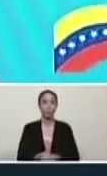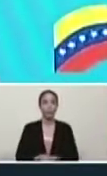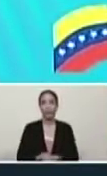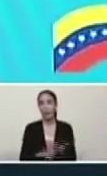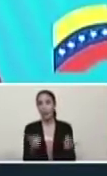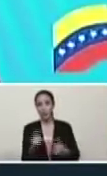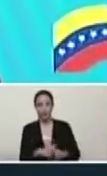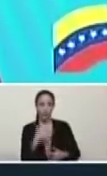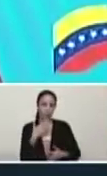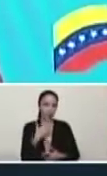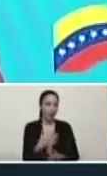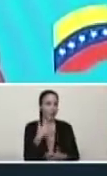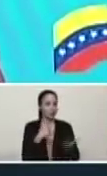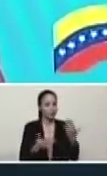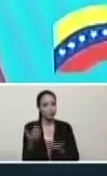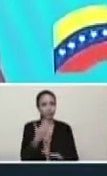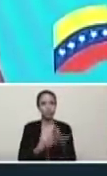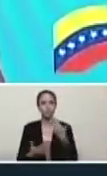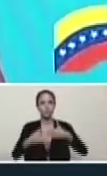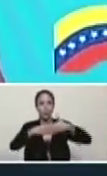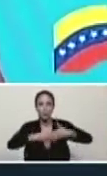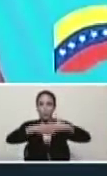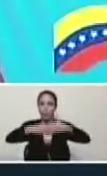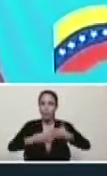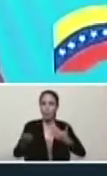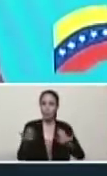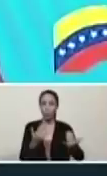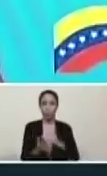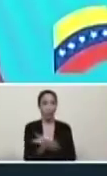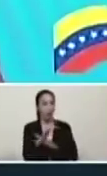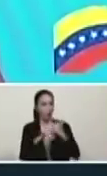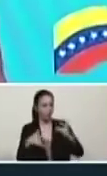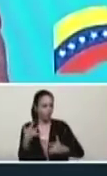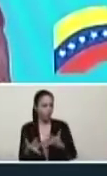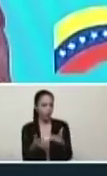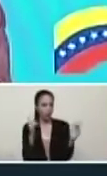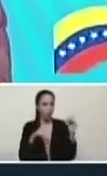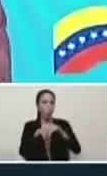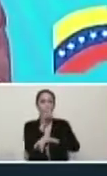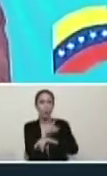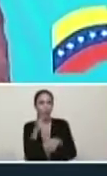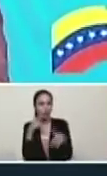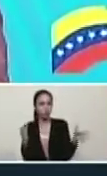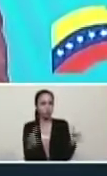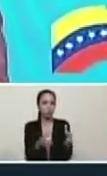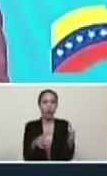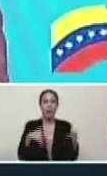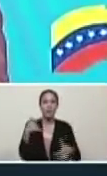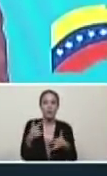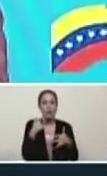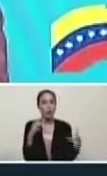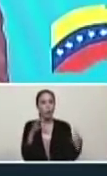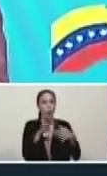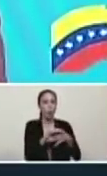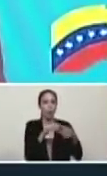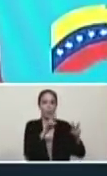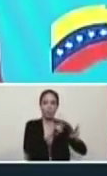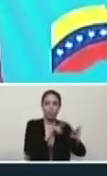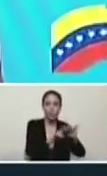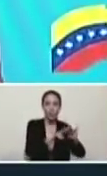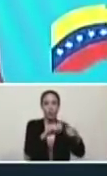entregarle nuestro agradecimiento. Y podemos hacer un solo acto, ¿verdad, Aristóbulo? Podemos hacer un gran